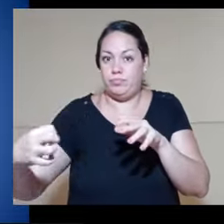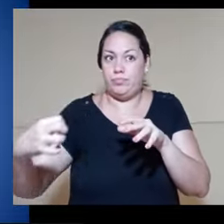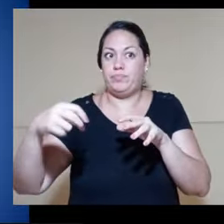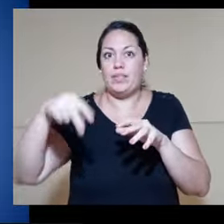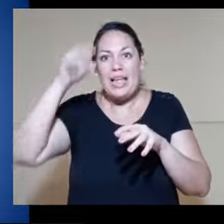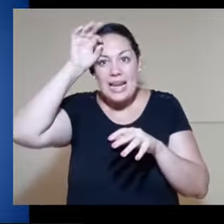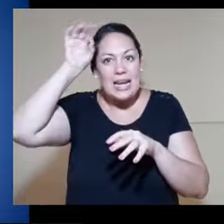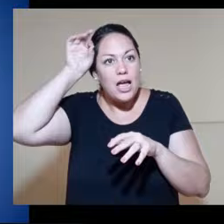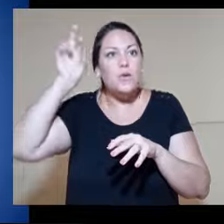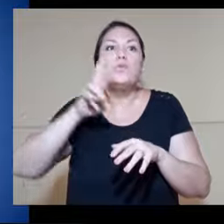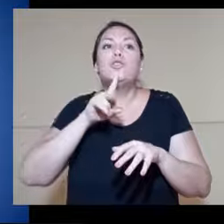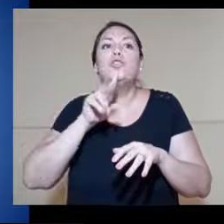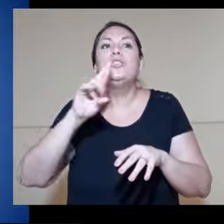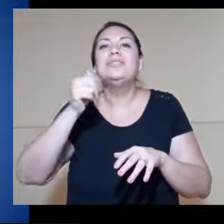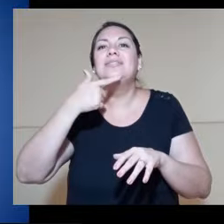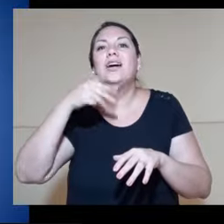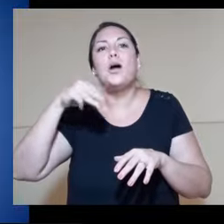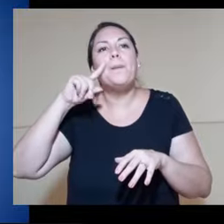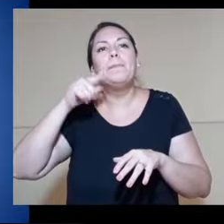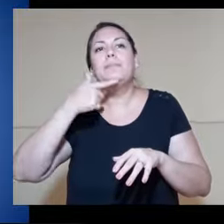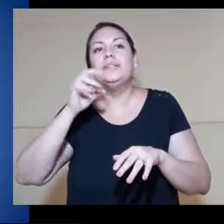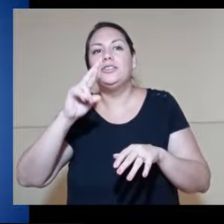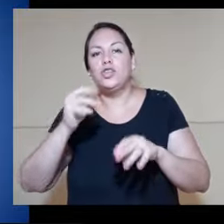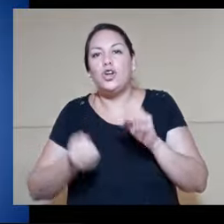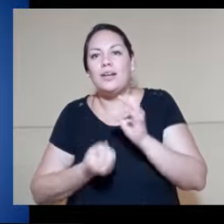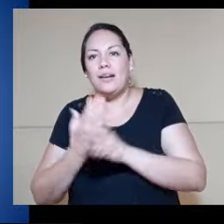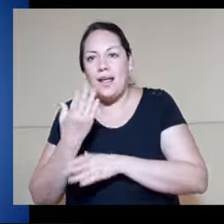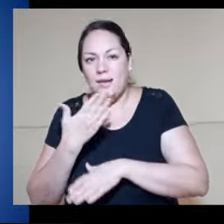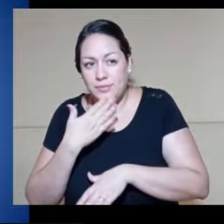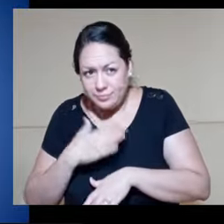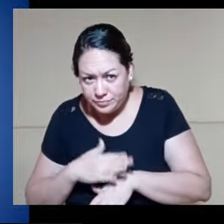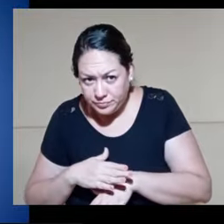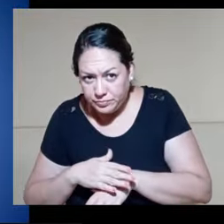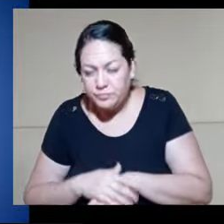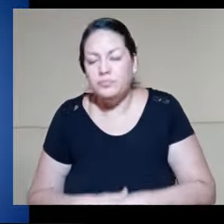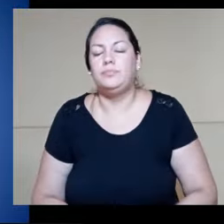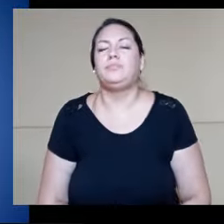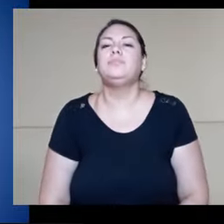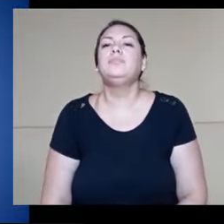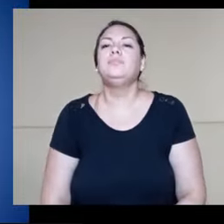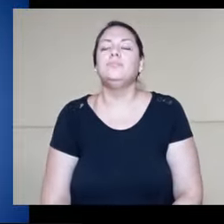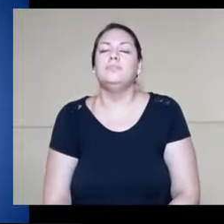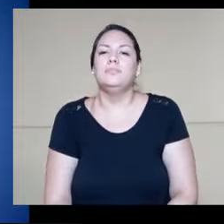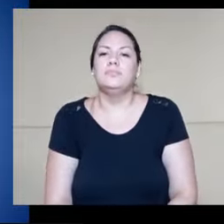formaba el complejo neurotransmisor-receptor. ¿Hasta ahí me siguen?